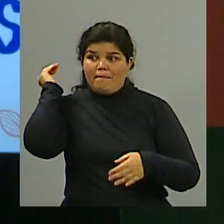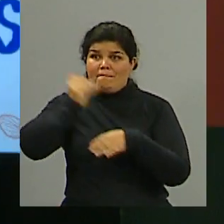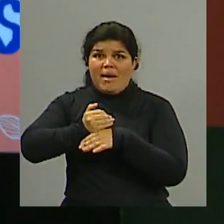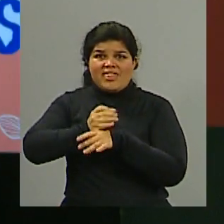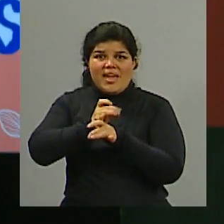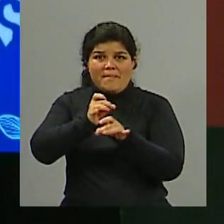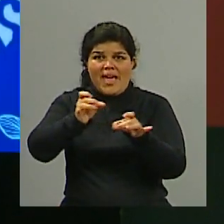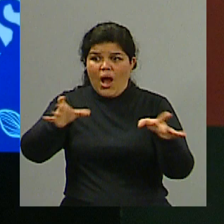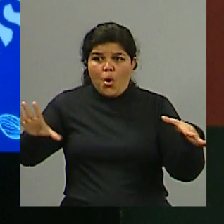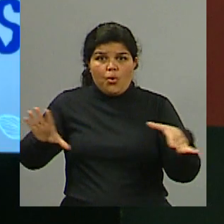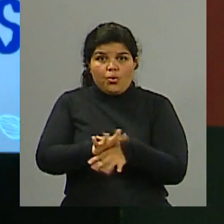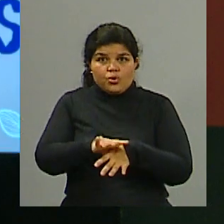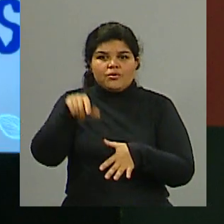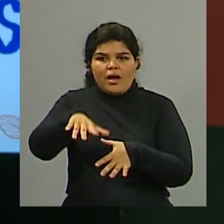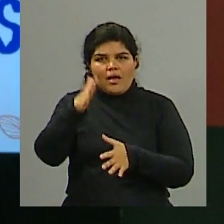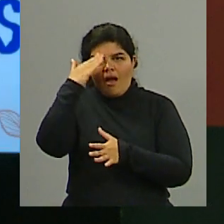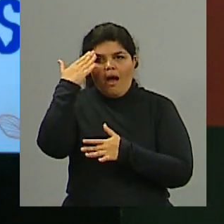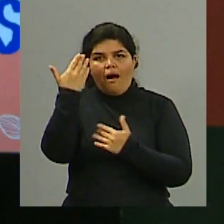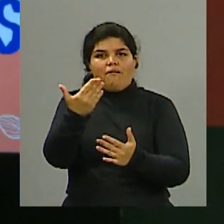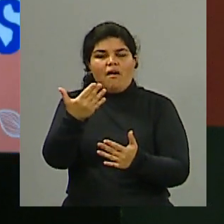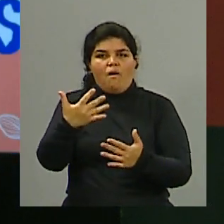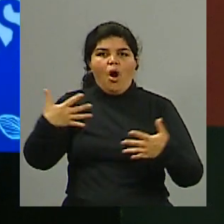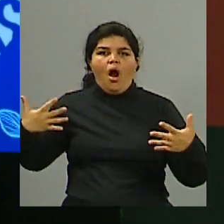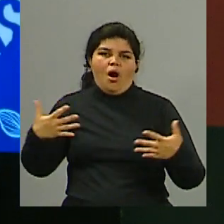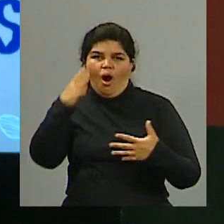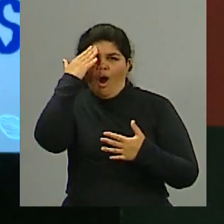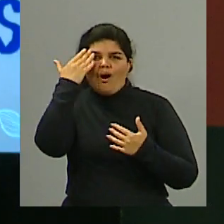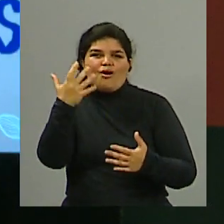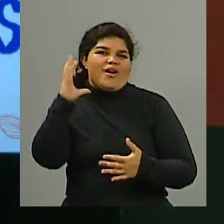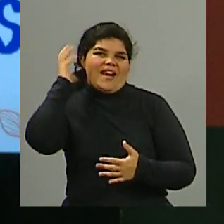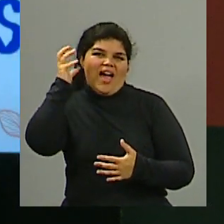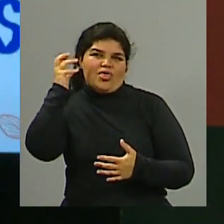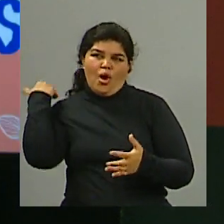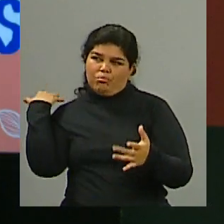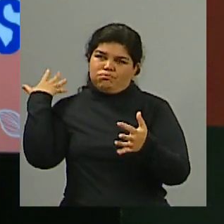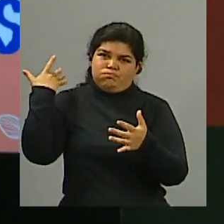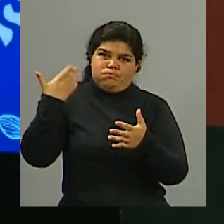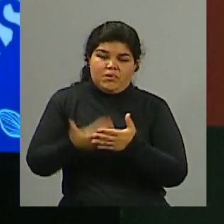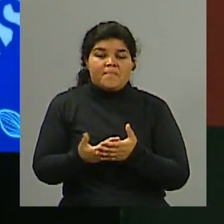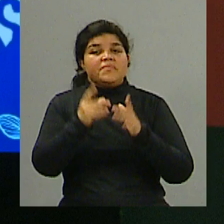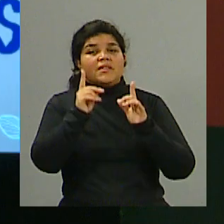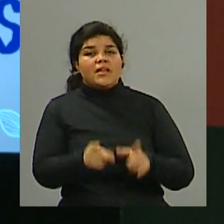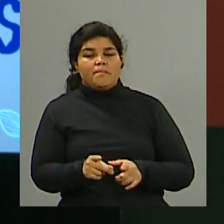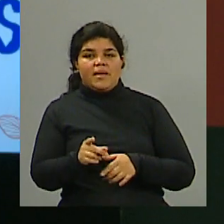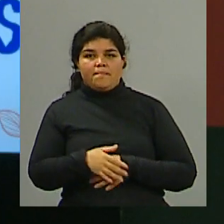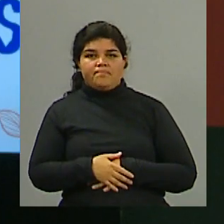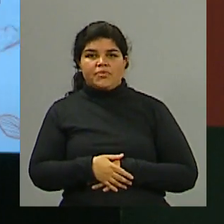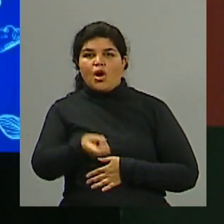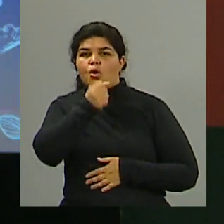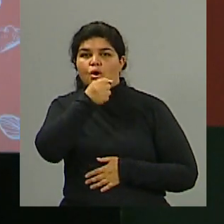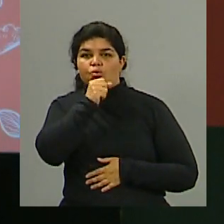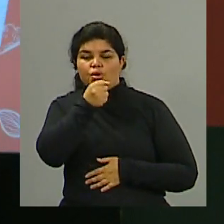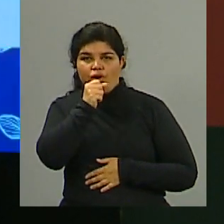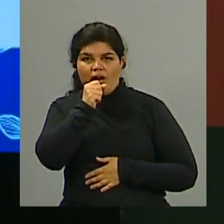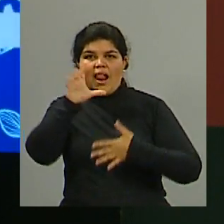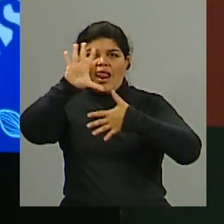2020, y cada uno aportó lo suyo. Hubo algunos locutores de Latinoamérica que se juntaron y empezaron a hacer avisos para